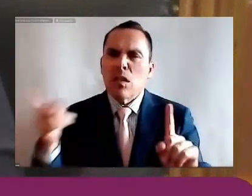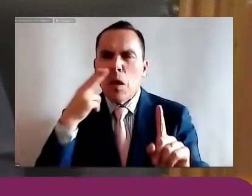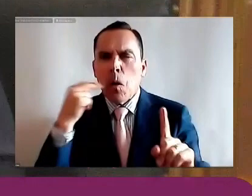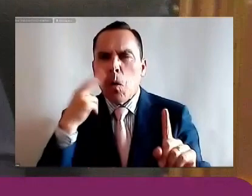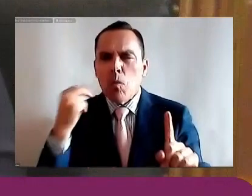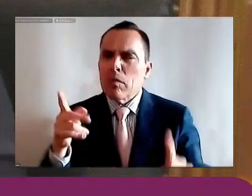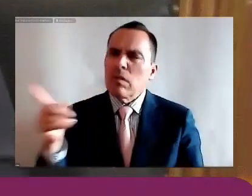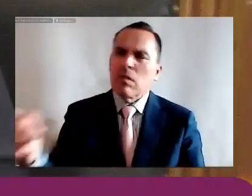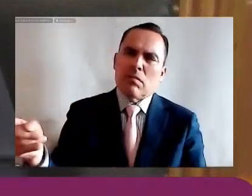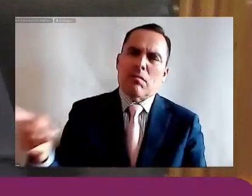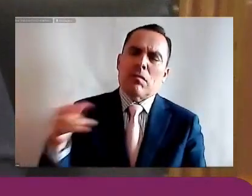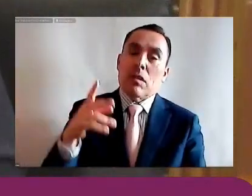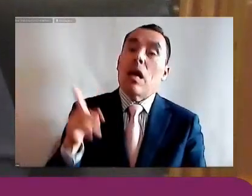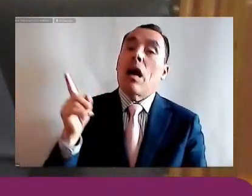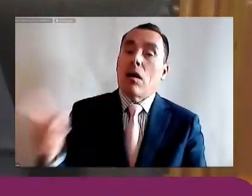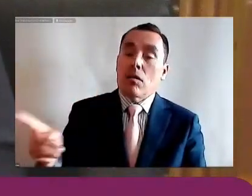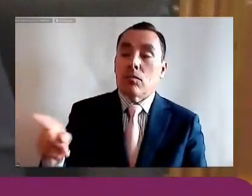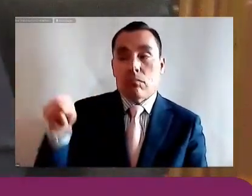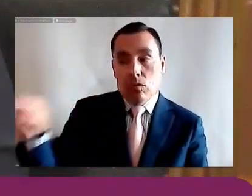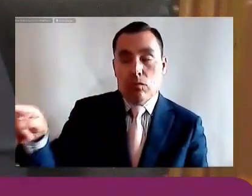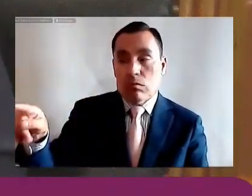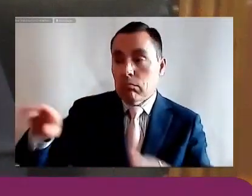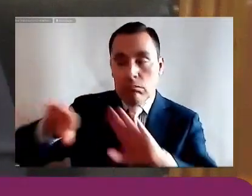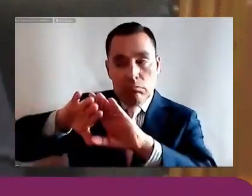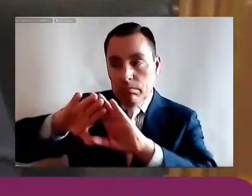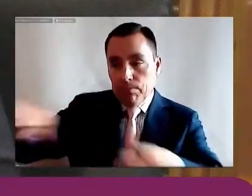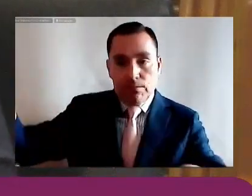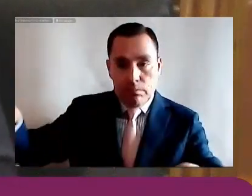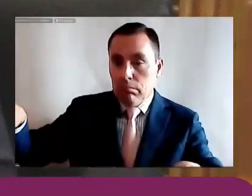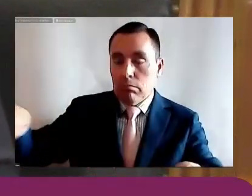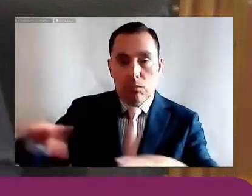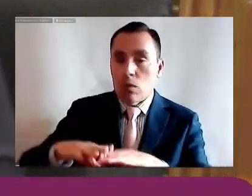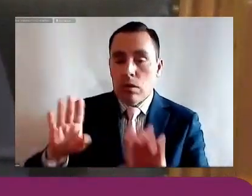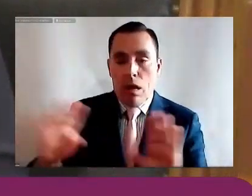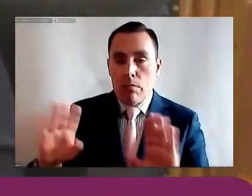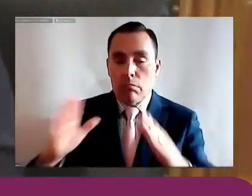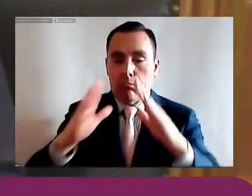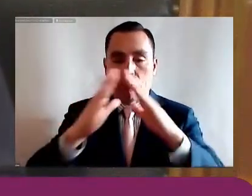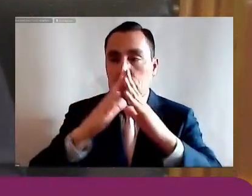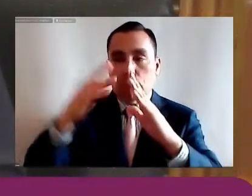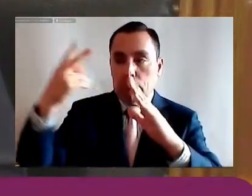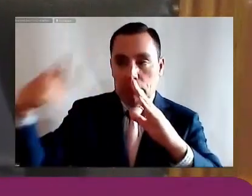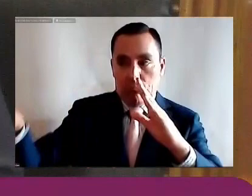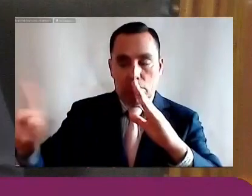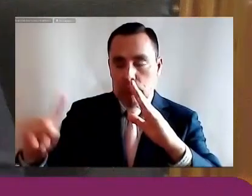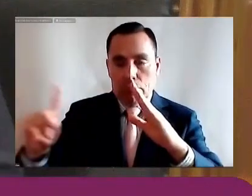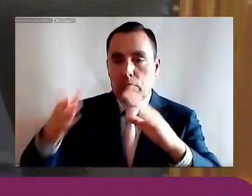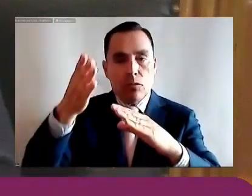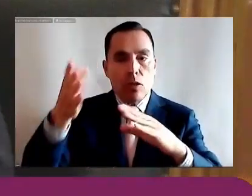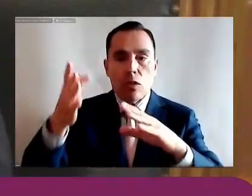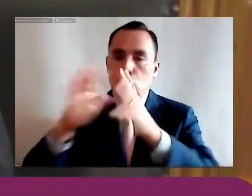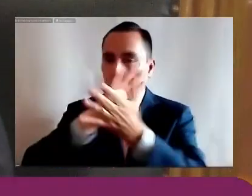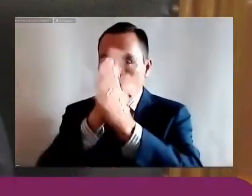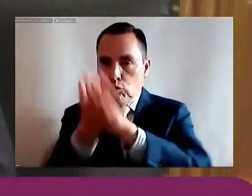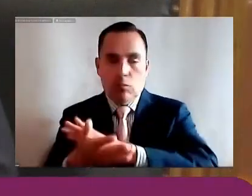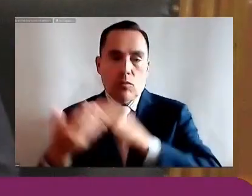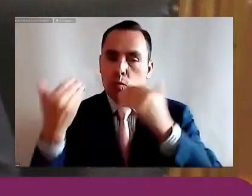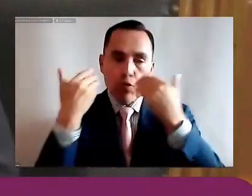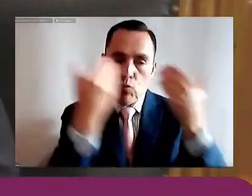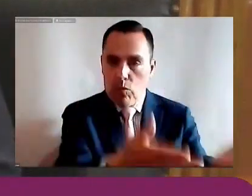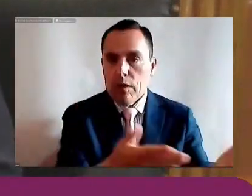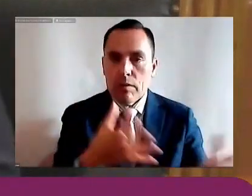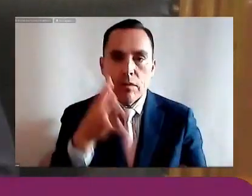una causal de desheredamiento que sea acogida por el derecho. Y también en el